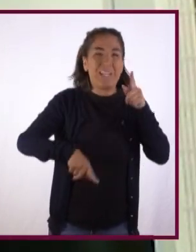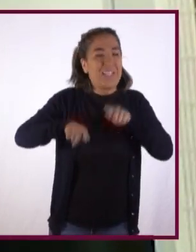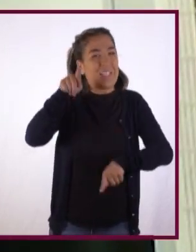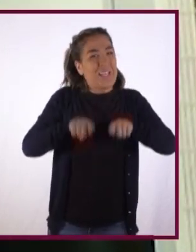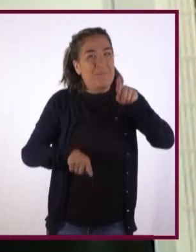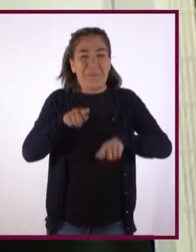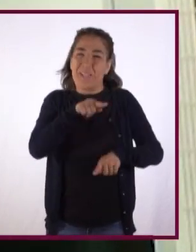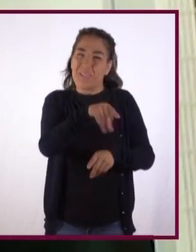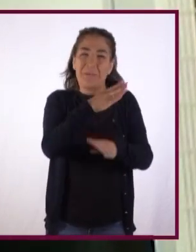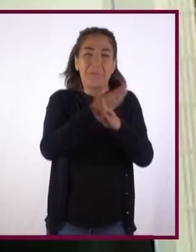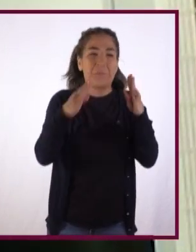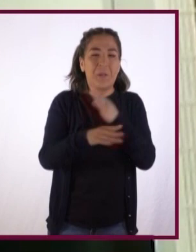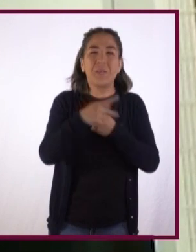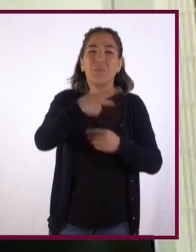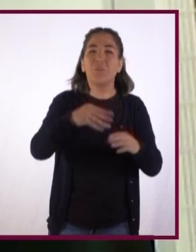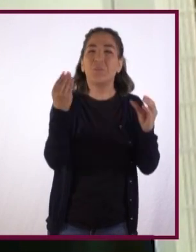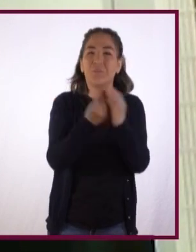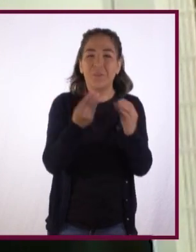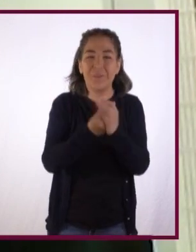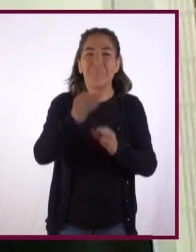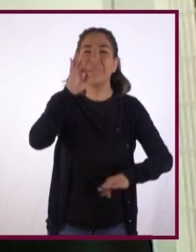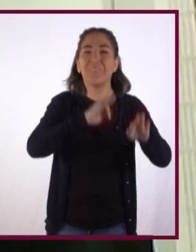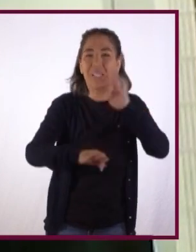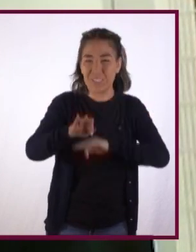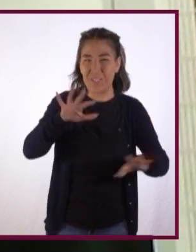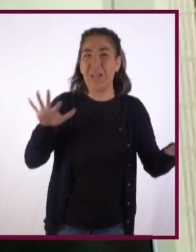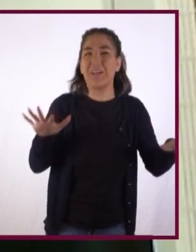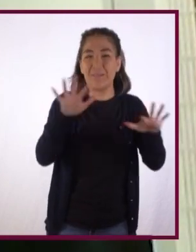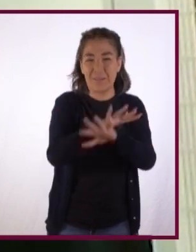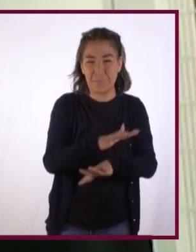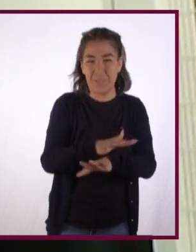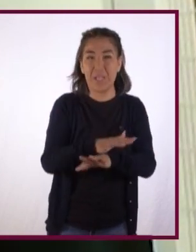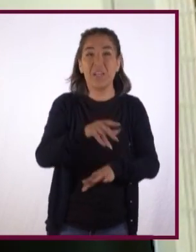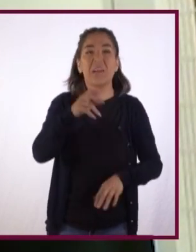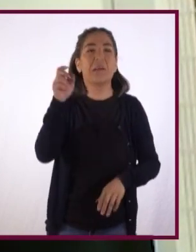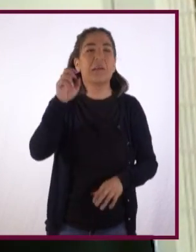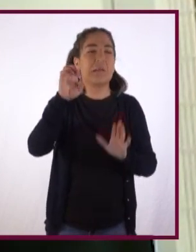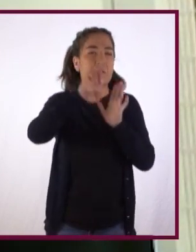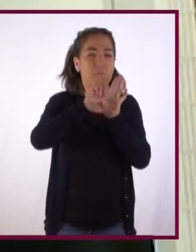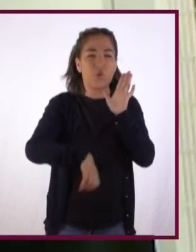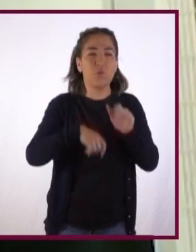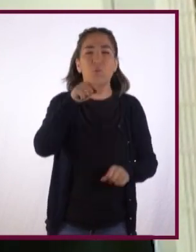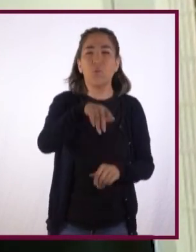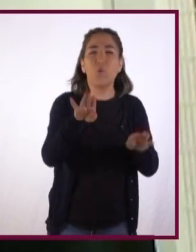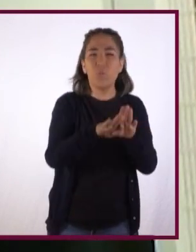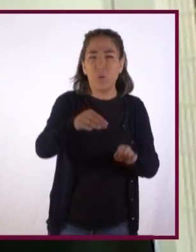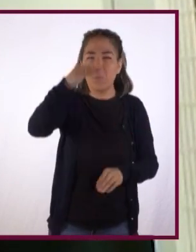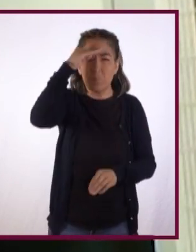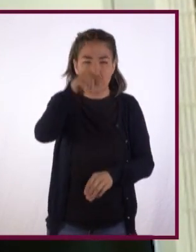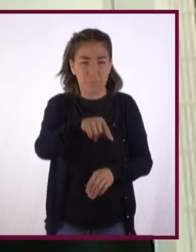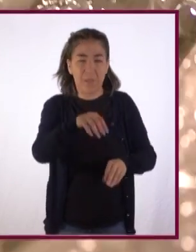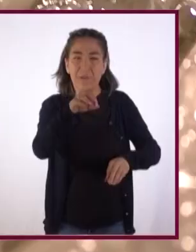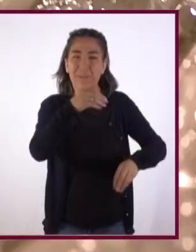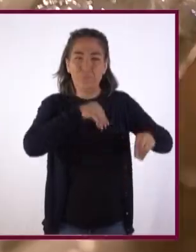por supuesto las propiedades físicas van a cambiar. De hecho, cuando uno modela las propiedades físicas dentro de